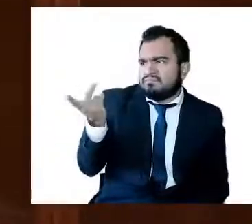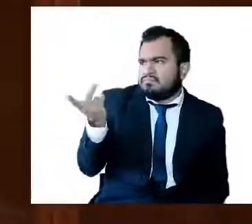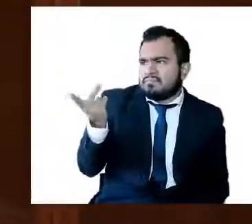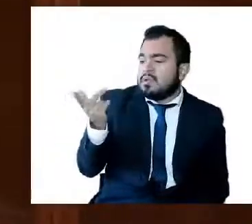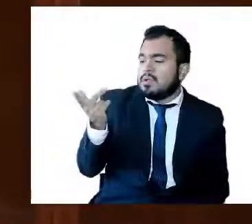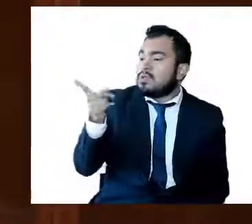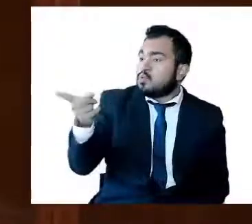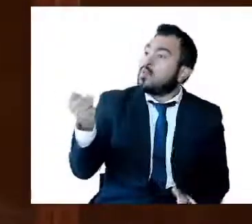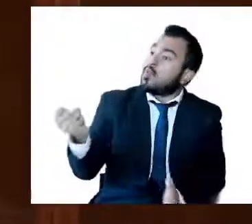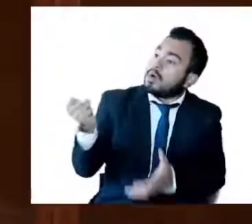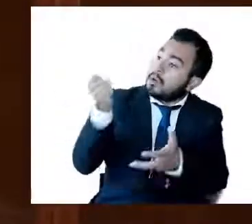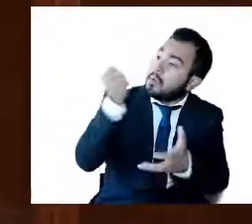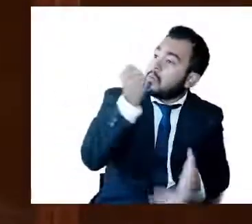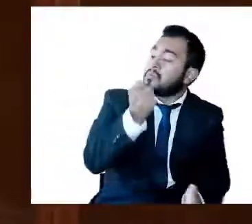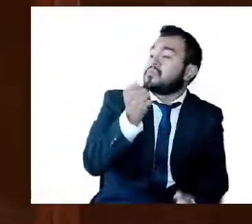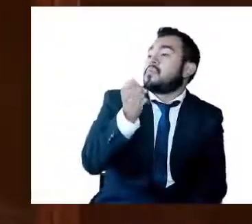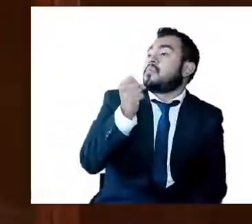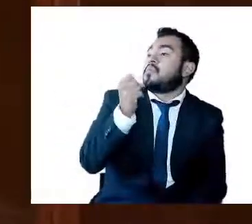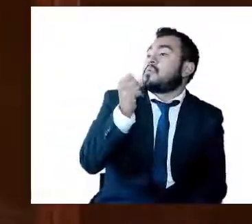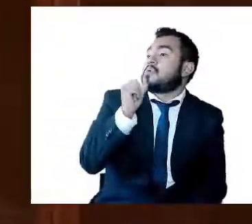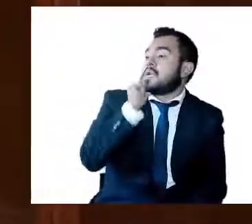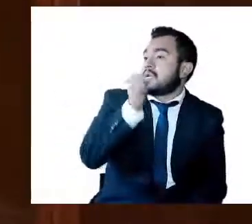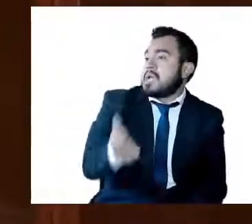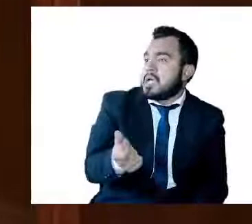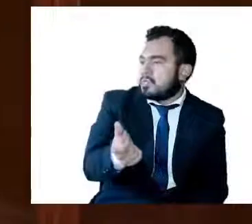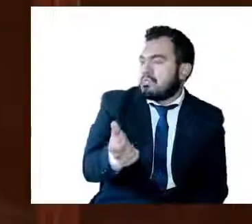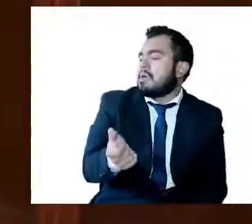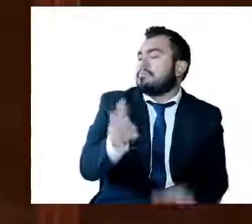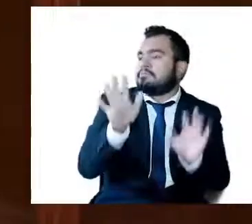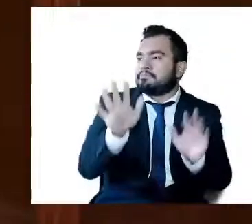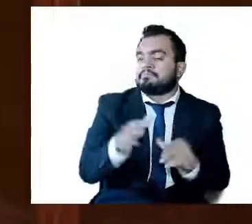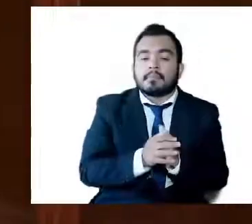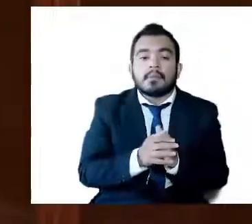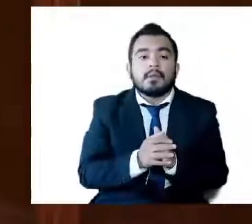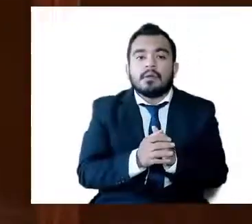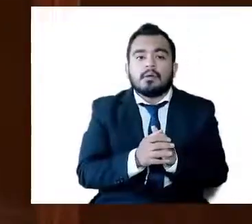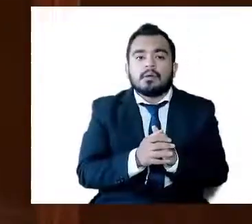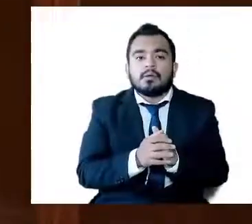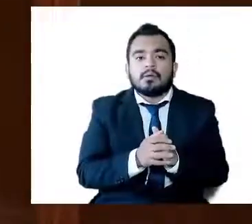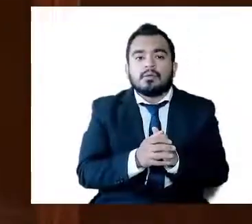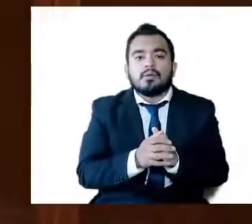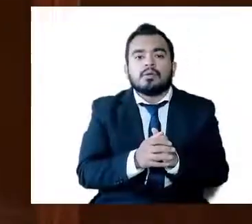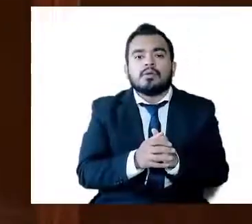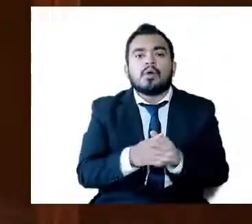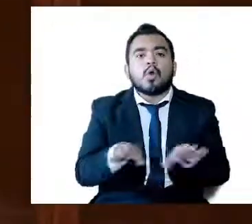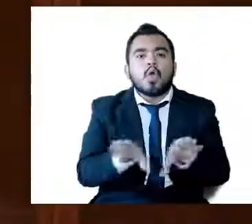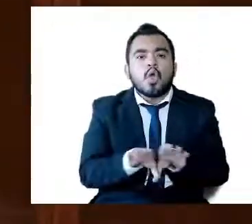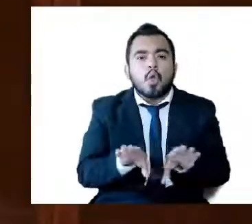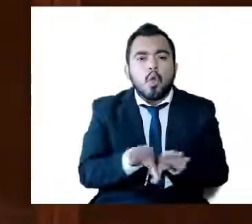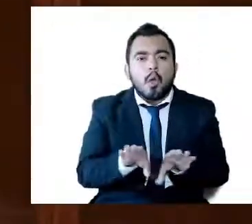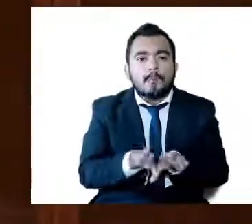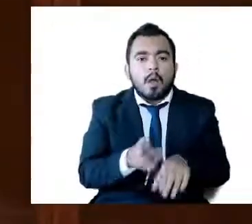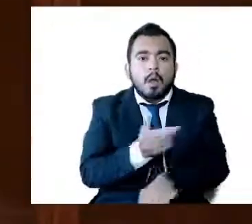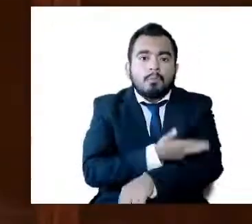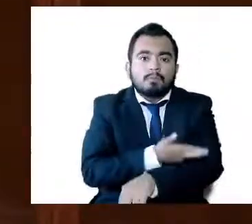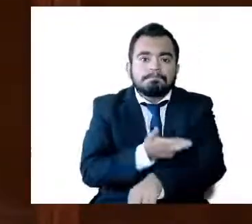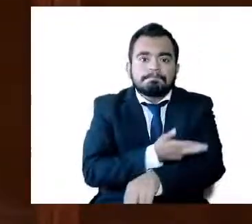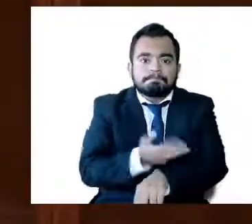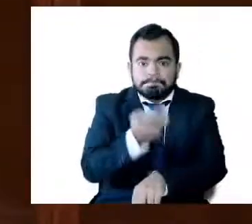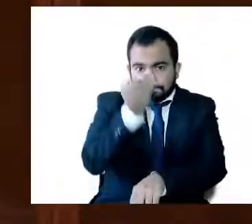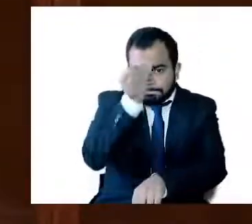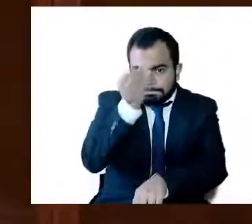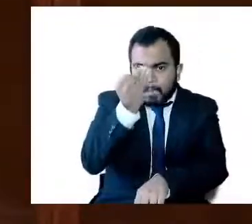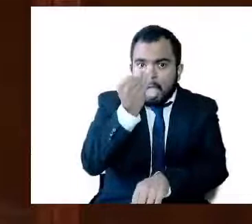Y producto del planteamiento de adelgazar la burocracia o de adelgazar el gobierno y que le cueste menos